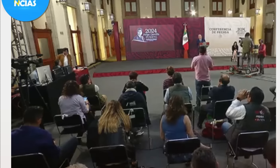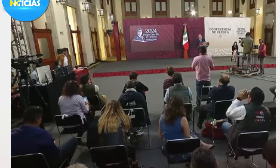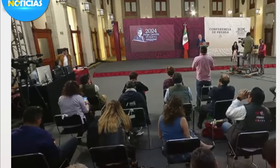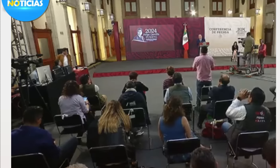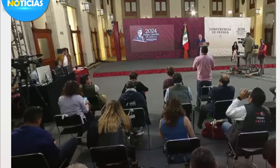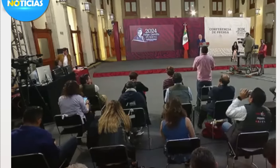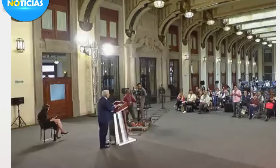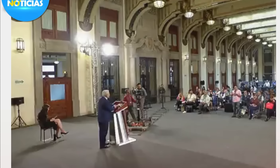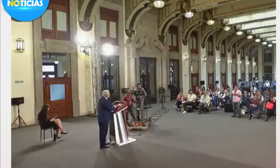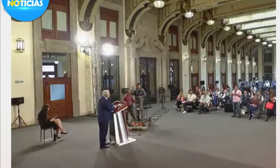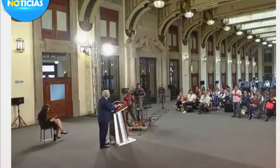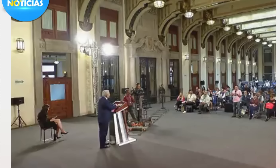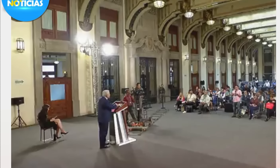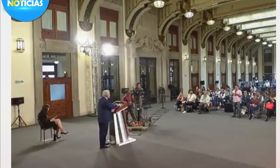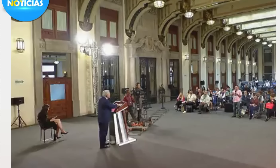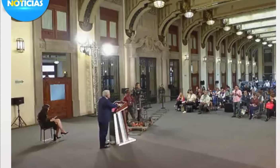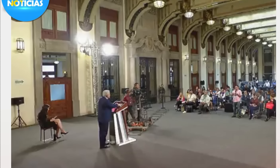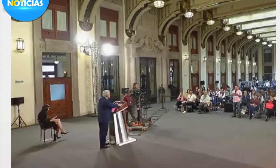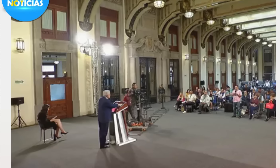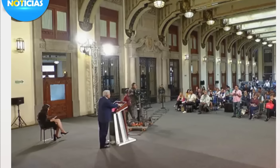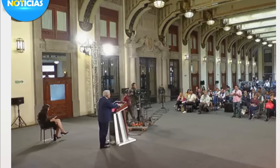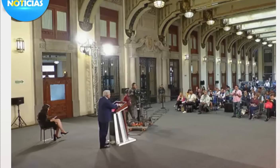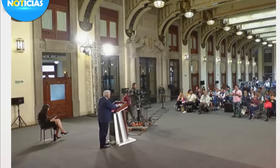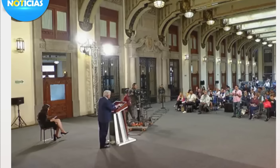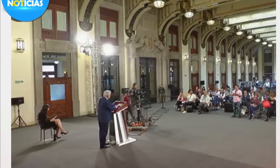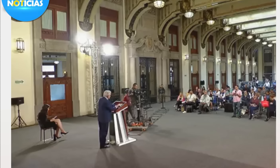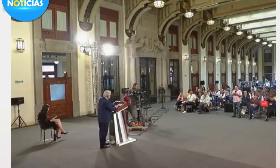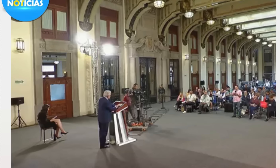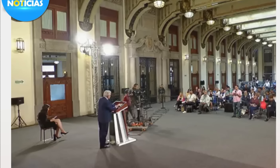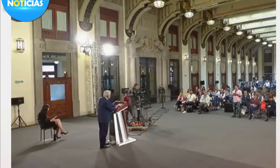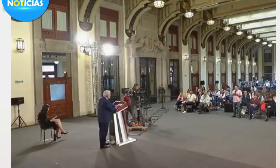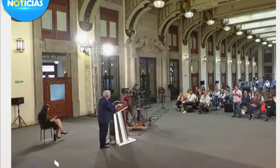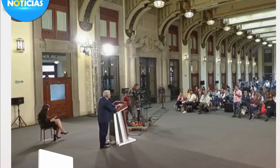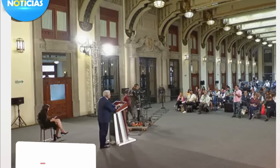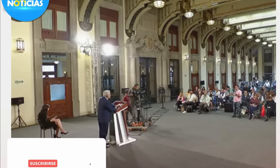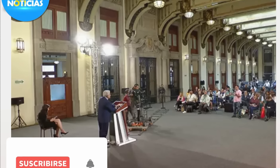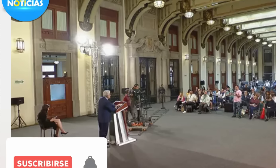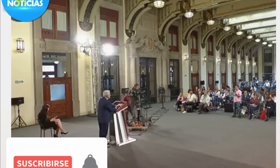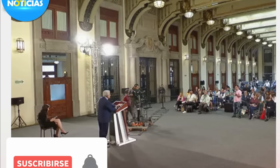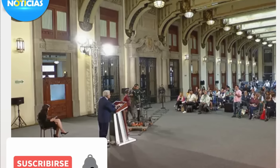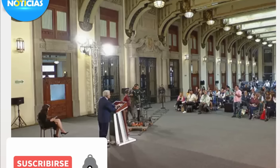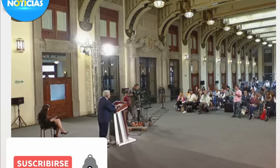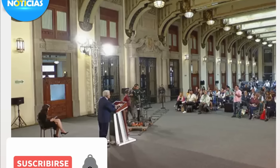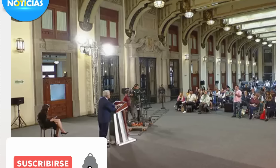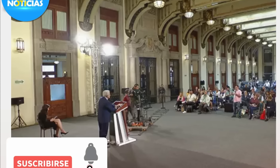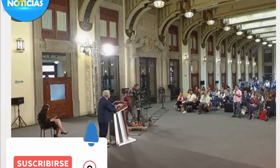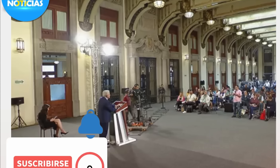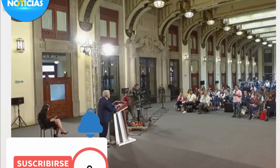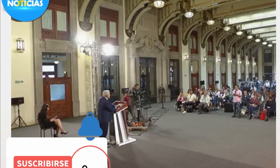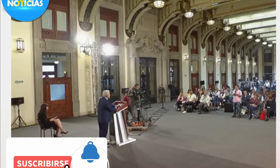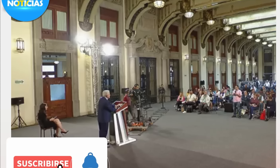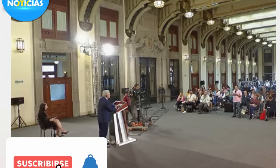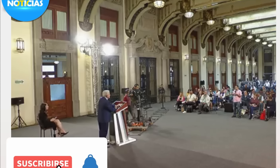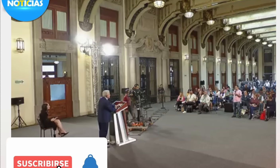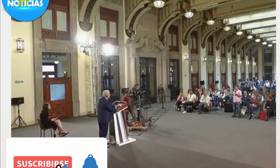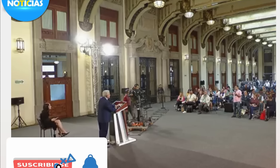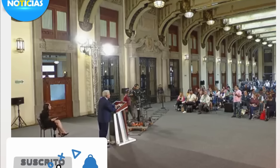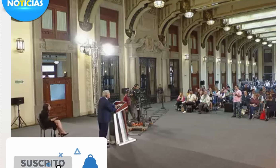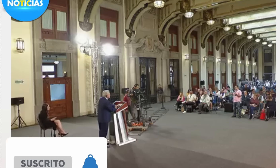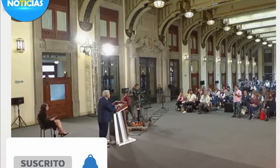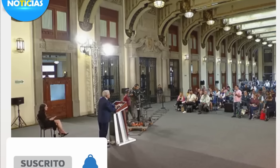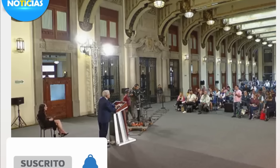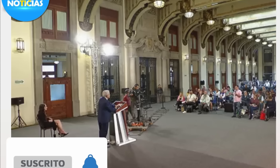diálogo que se da en la conferencia mañanera, donde la reportera justamente de una agencia internacional queda exhibida tanto por el presidente López Obrador como